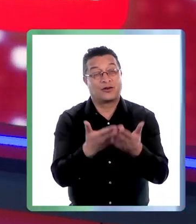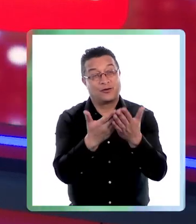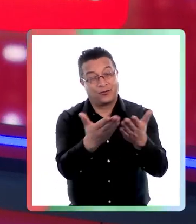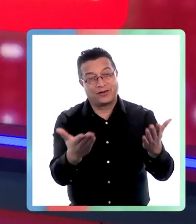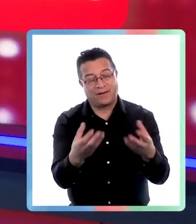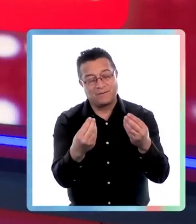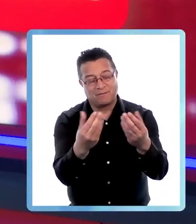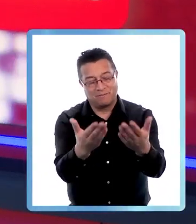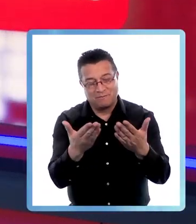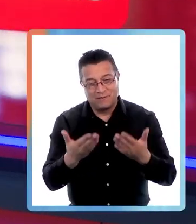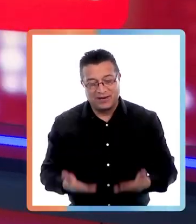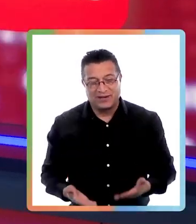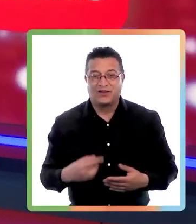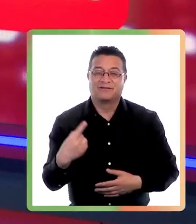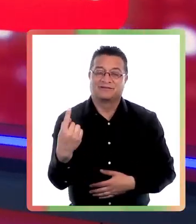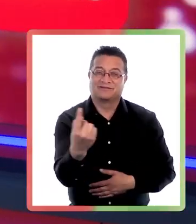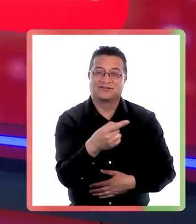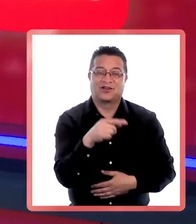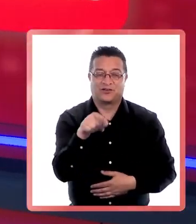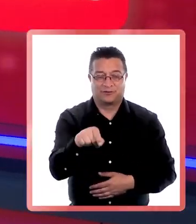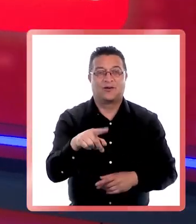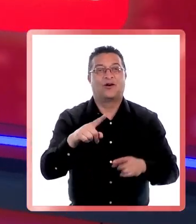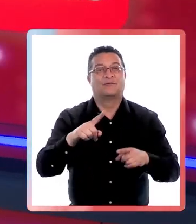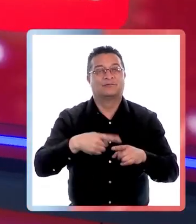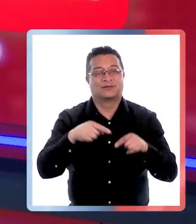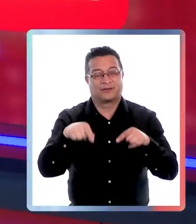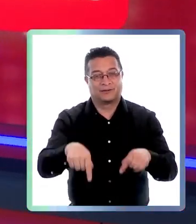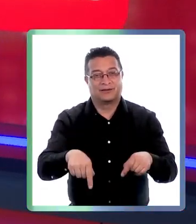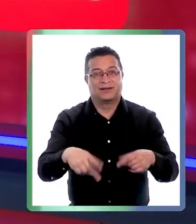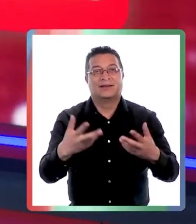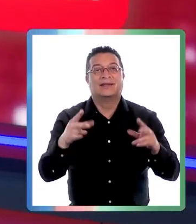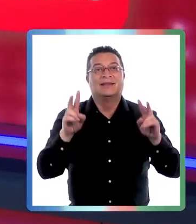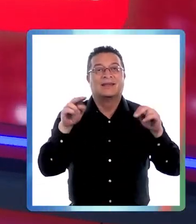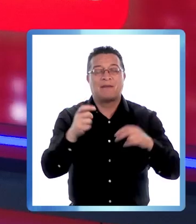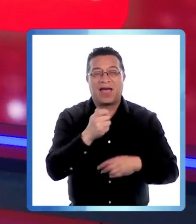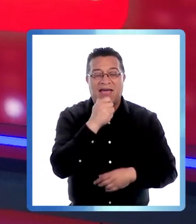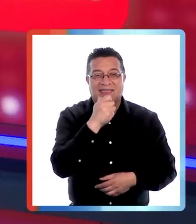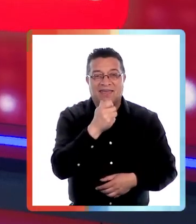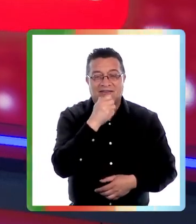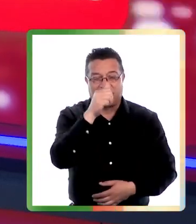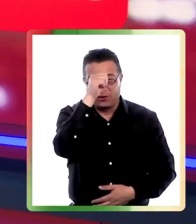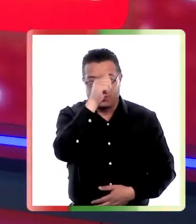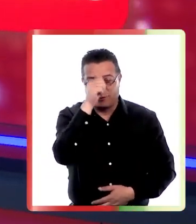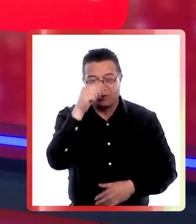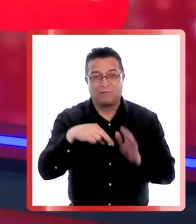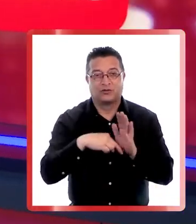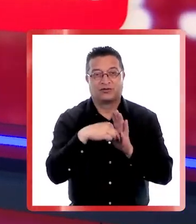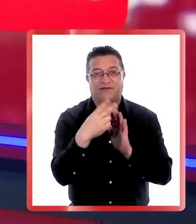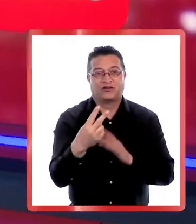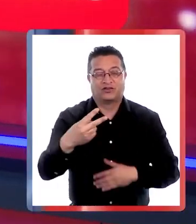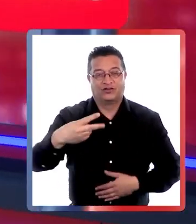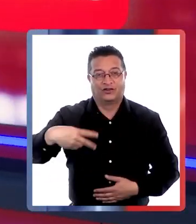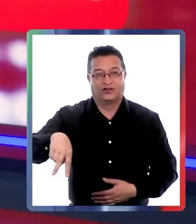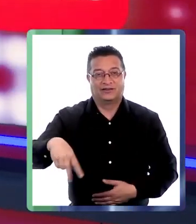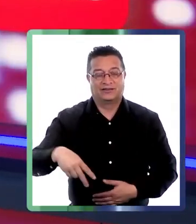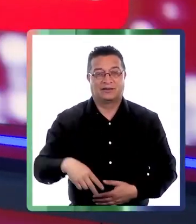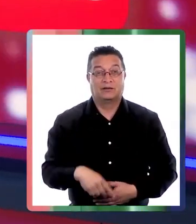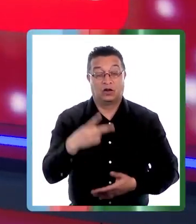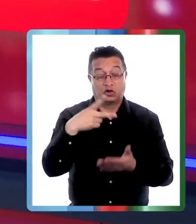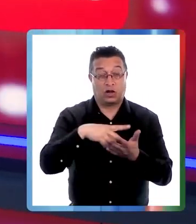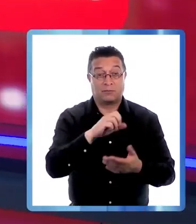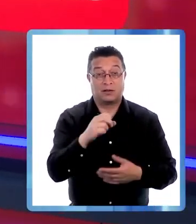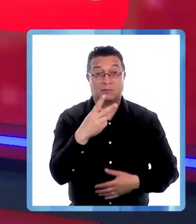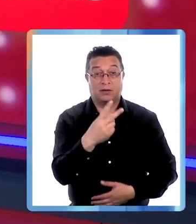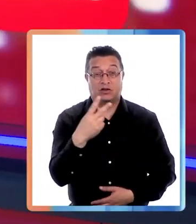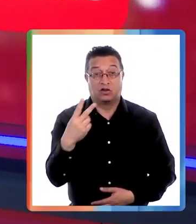¿Qué tal? ¿Cómo están ustedes? Sean muy bienvenidos y bienvenidas a una nueva edición de la entrevista del domingo aquí en Portavoz Noticias.